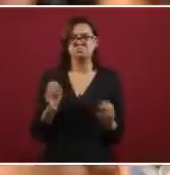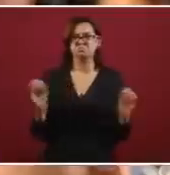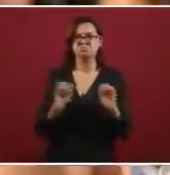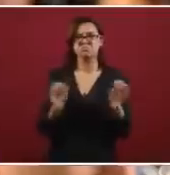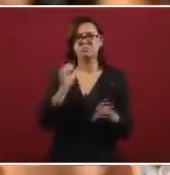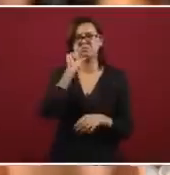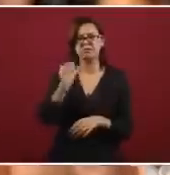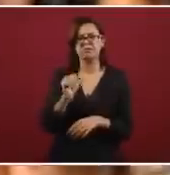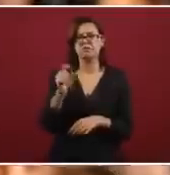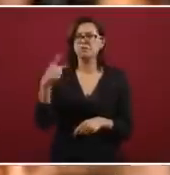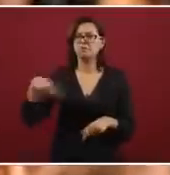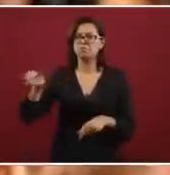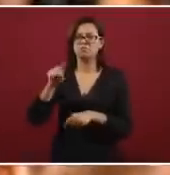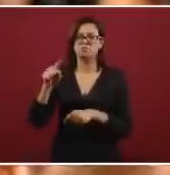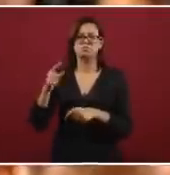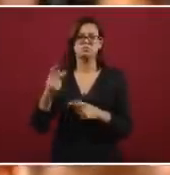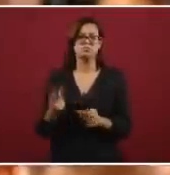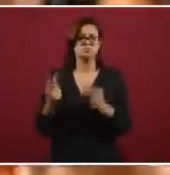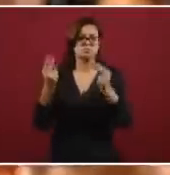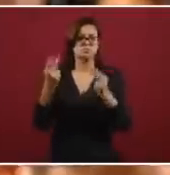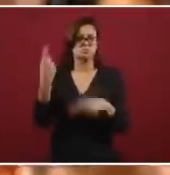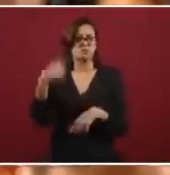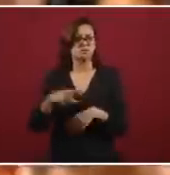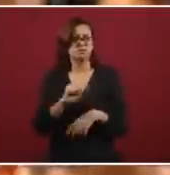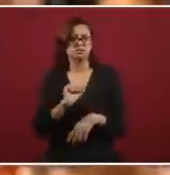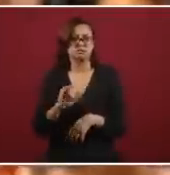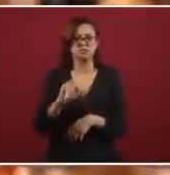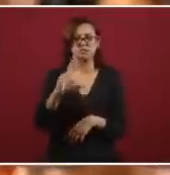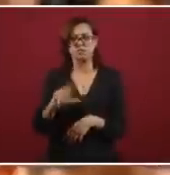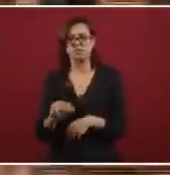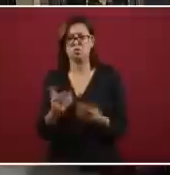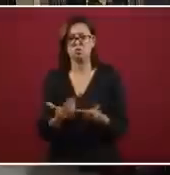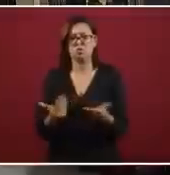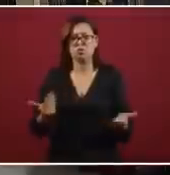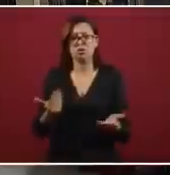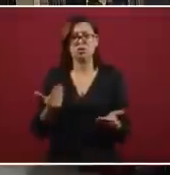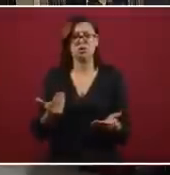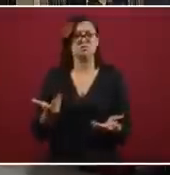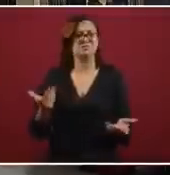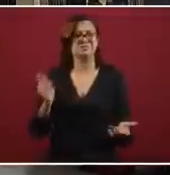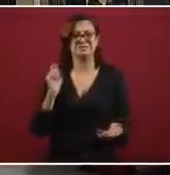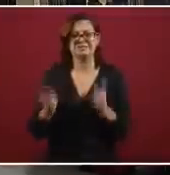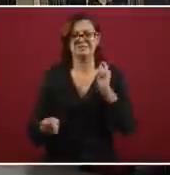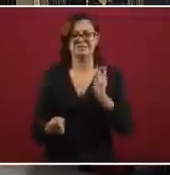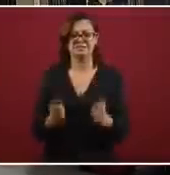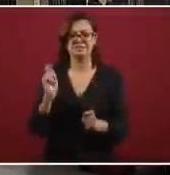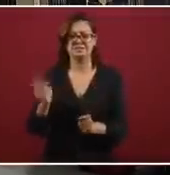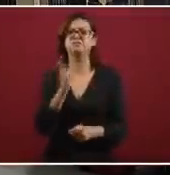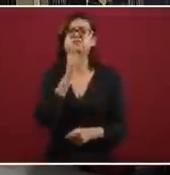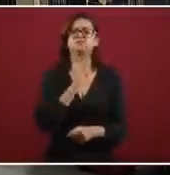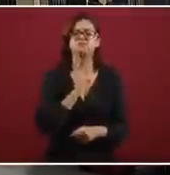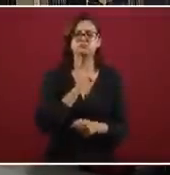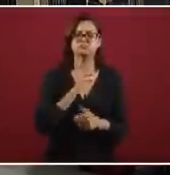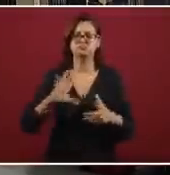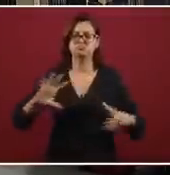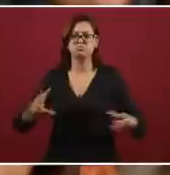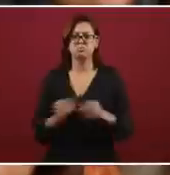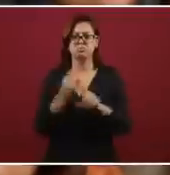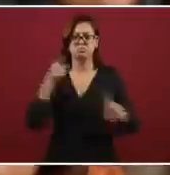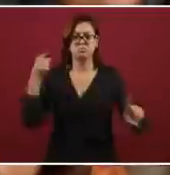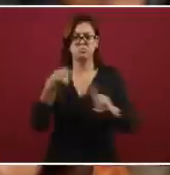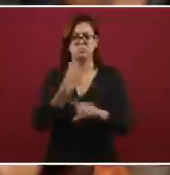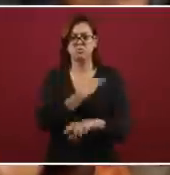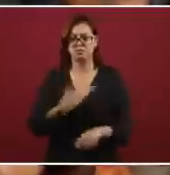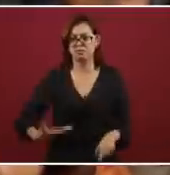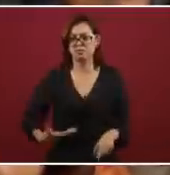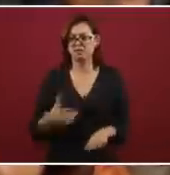el mercado decidió. ¿Cómo prever, señor presidente, que todo esto, que entonces, junto con el petróleo, la prioridad del presidente López